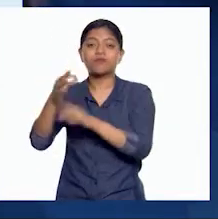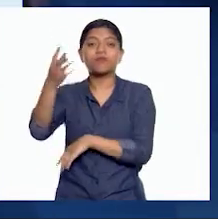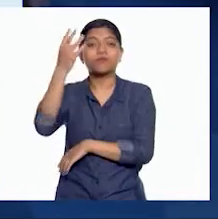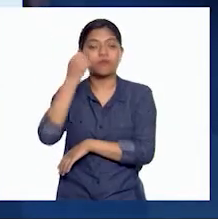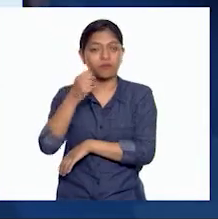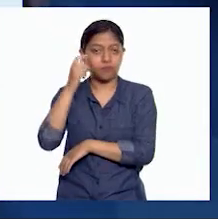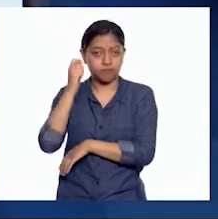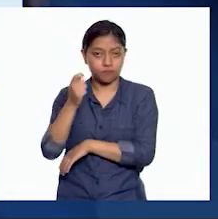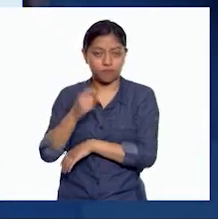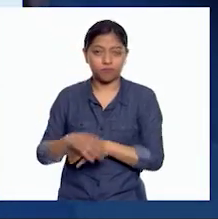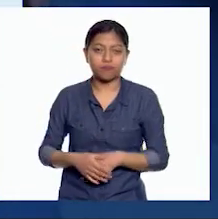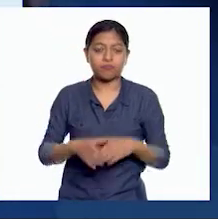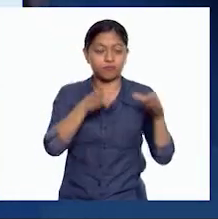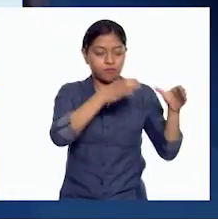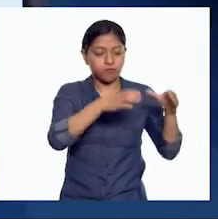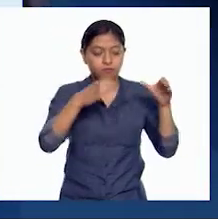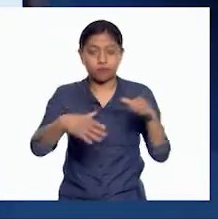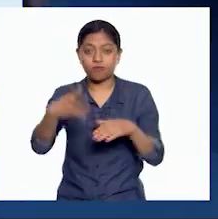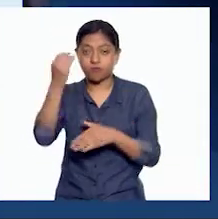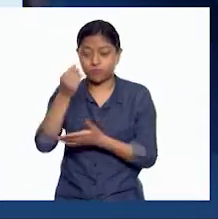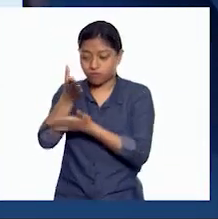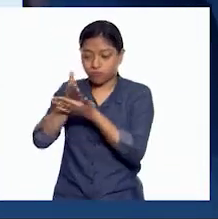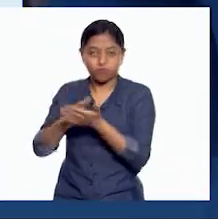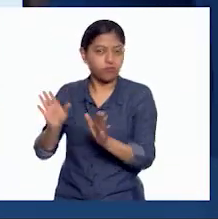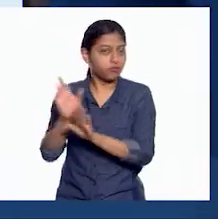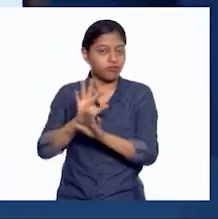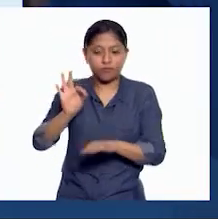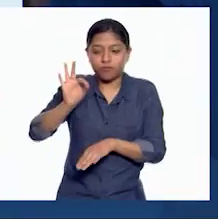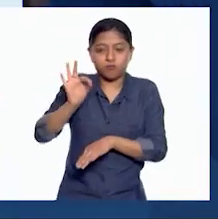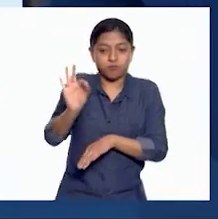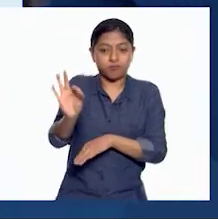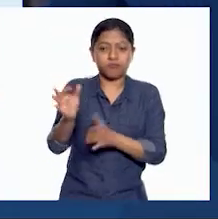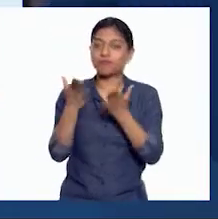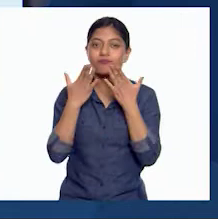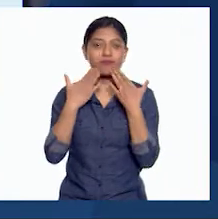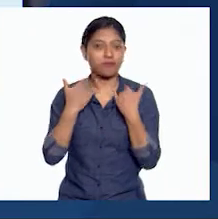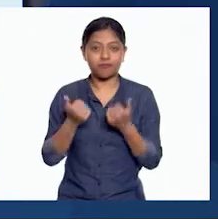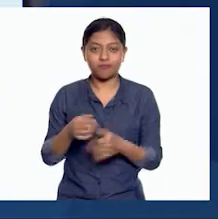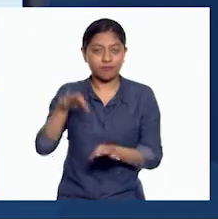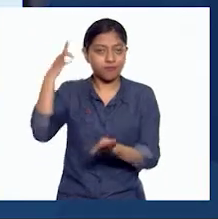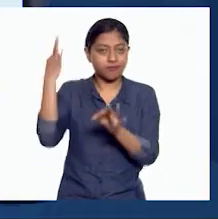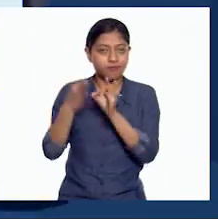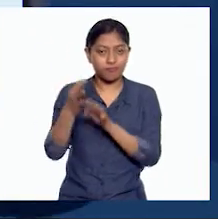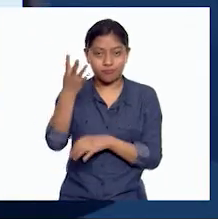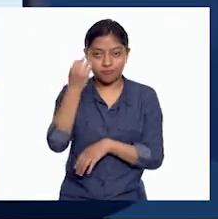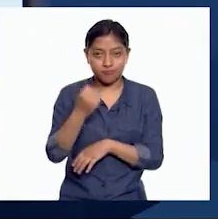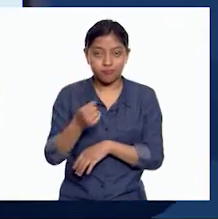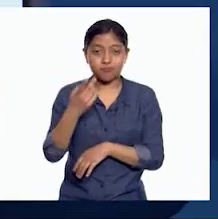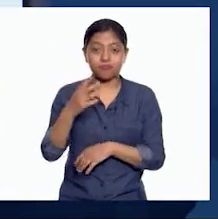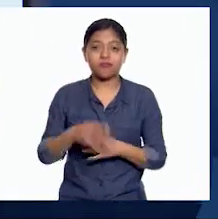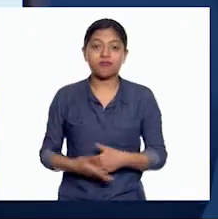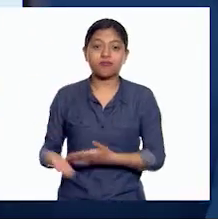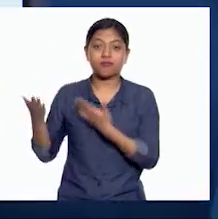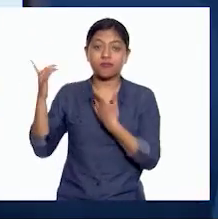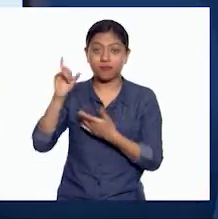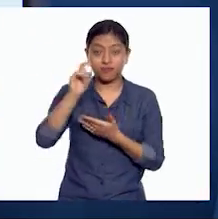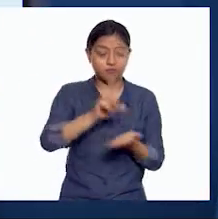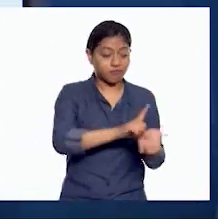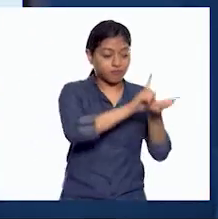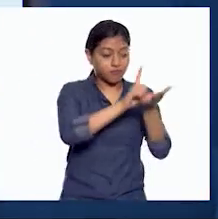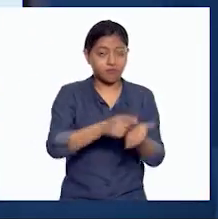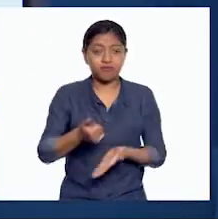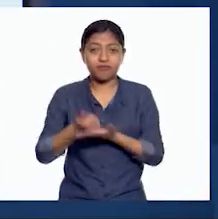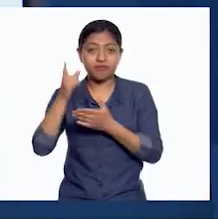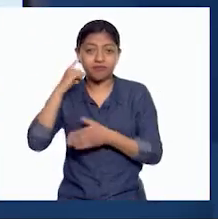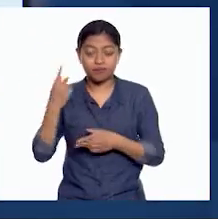número de 9 garrafones. Definitivamente un garrafón de 20 litros no es conveniente, ya que no nos sirve para envasar